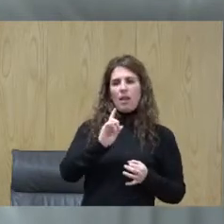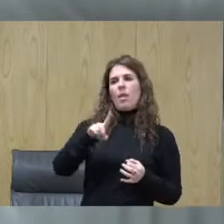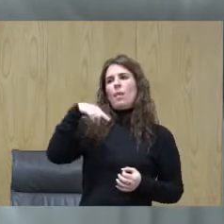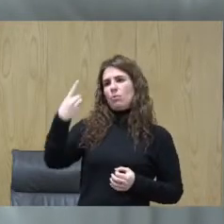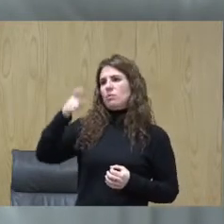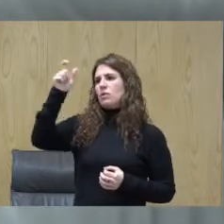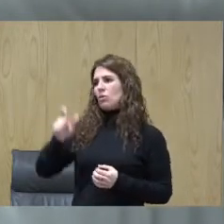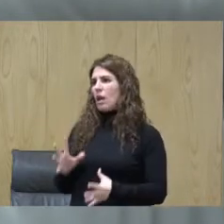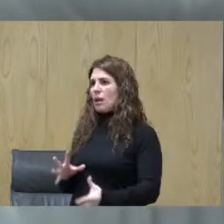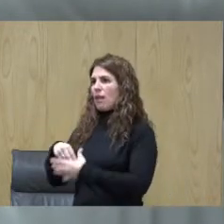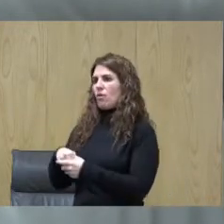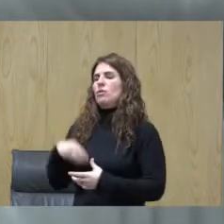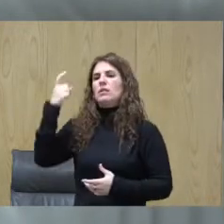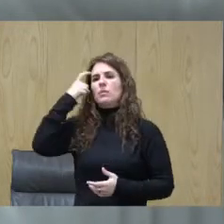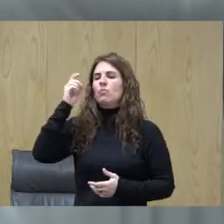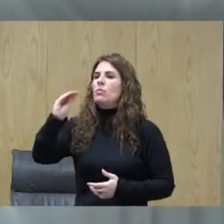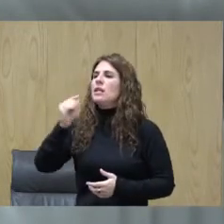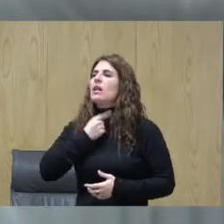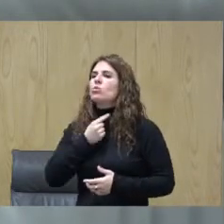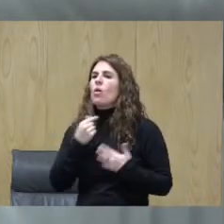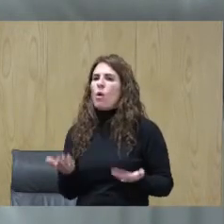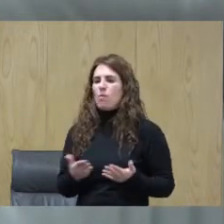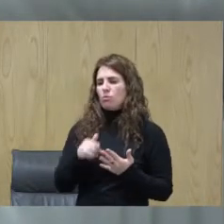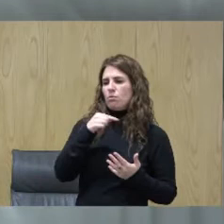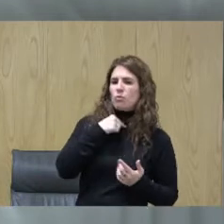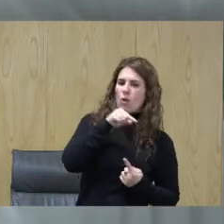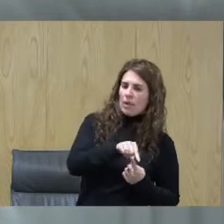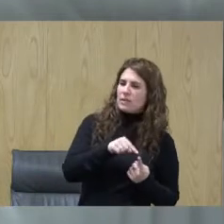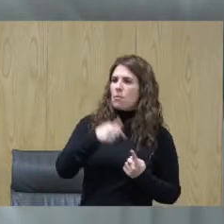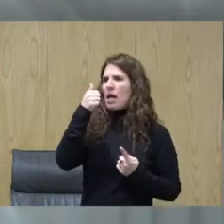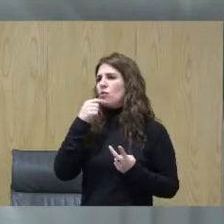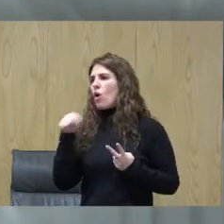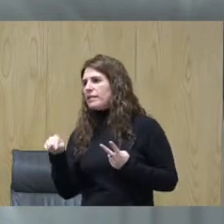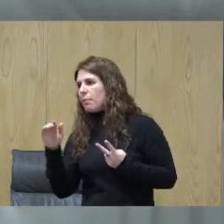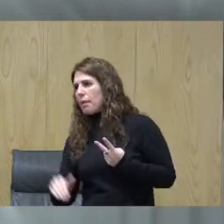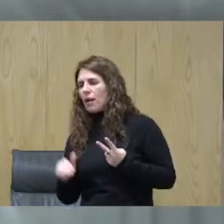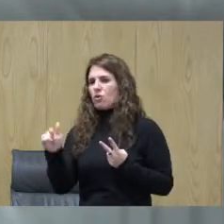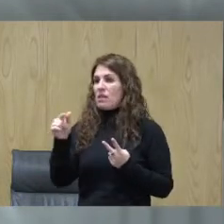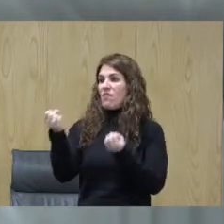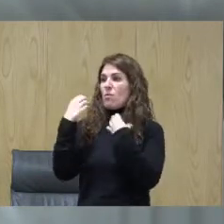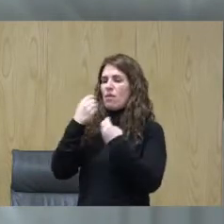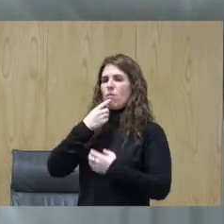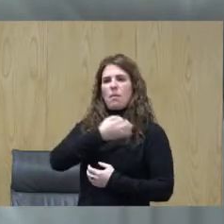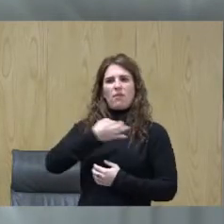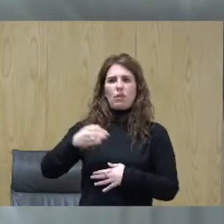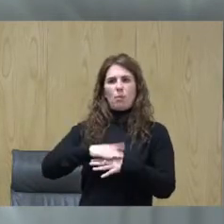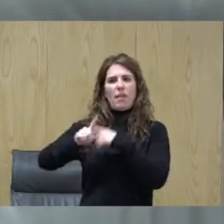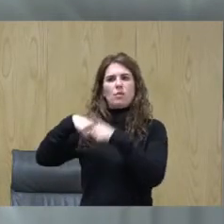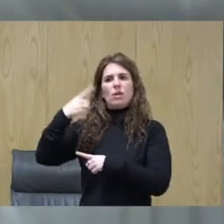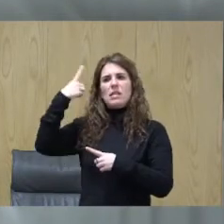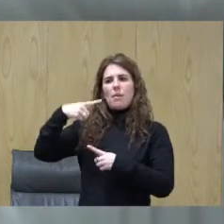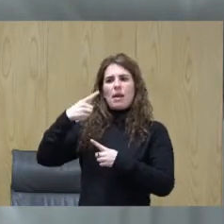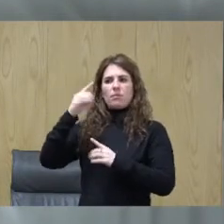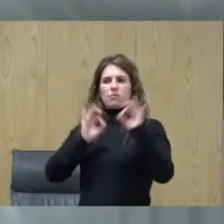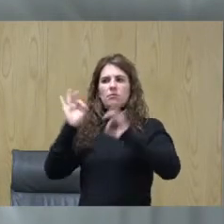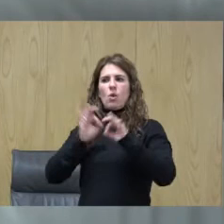de la persona, ¿qué te ha gustado este me ha gustado más y tal? Y porque esa información nos viene perfecta para calibrar ya definitivamente los